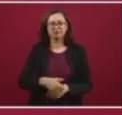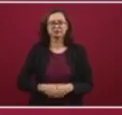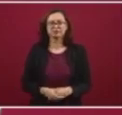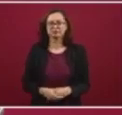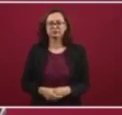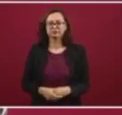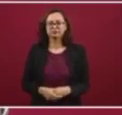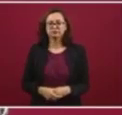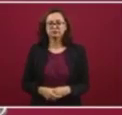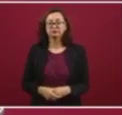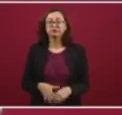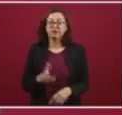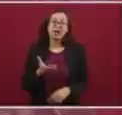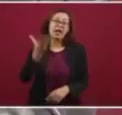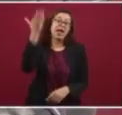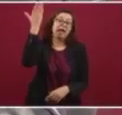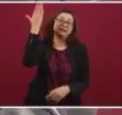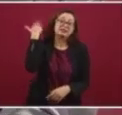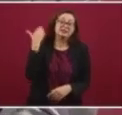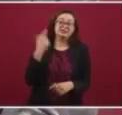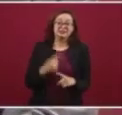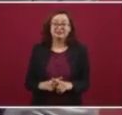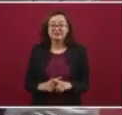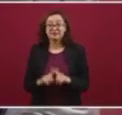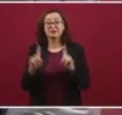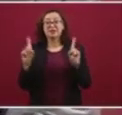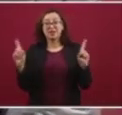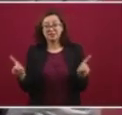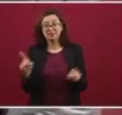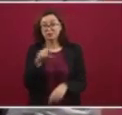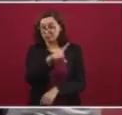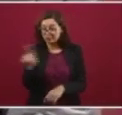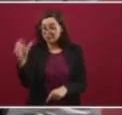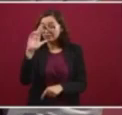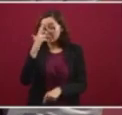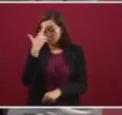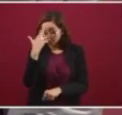como era antes, que no se les olvide,